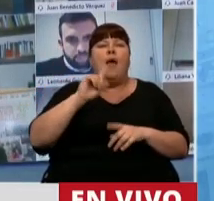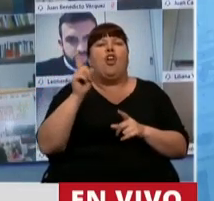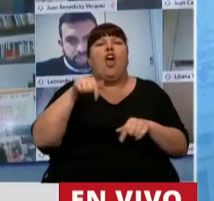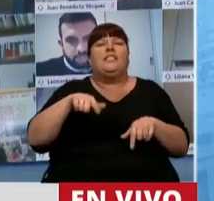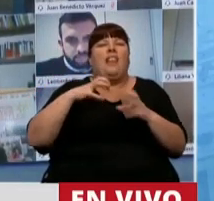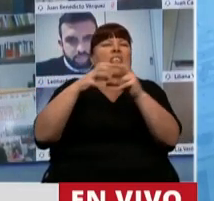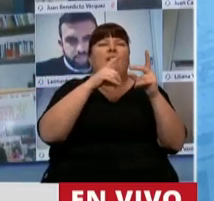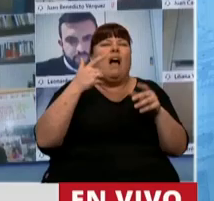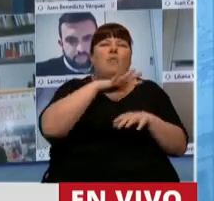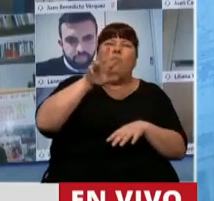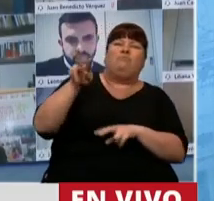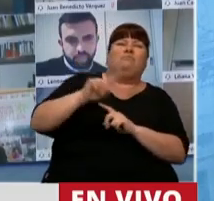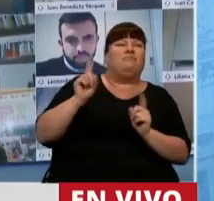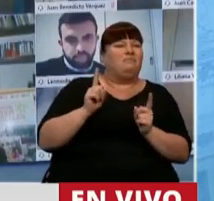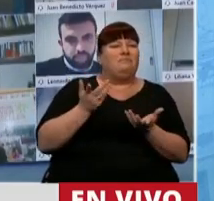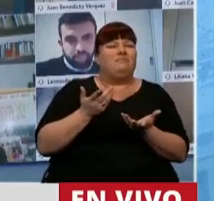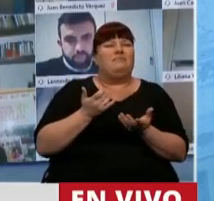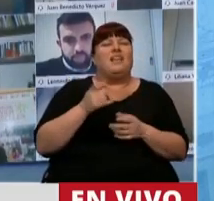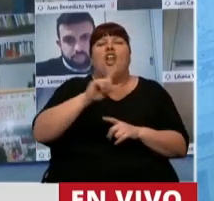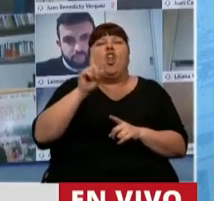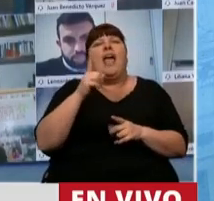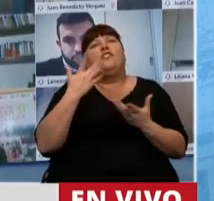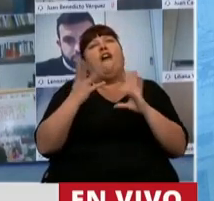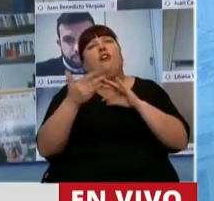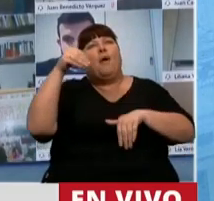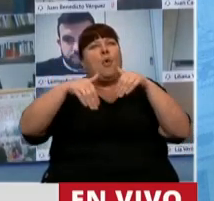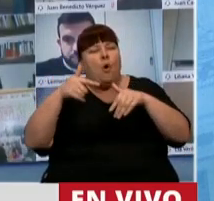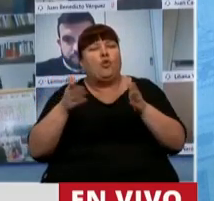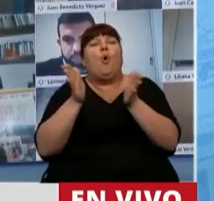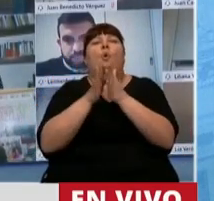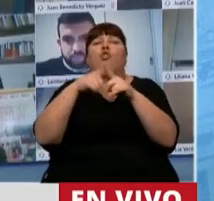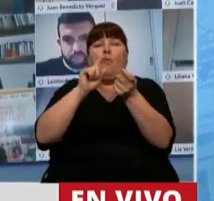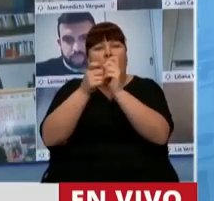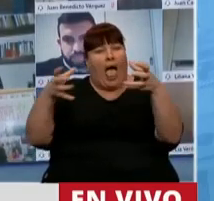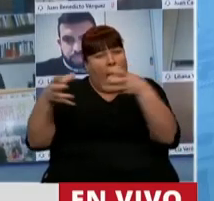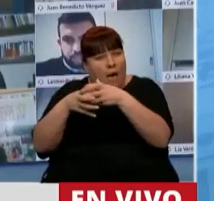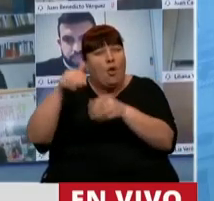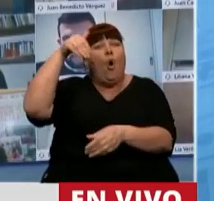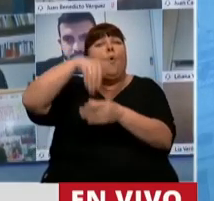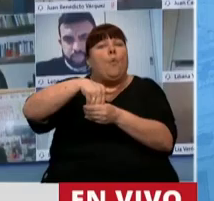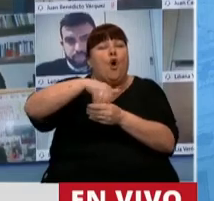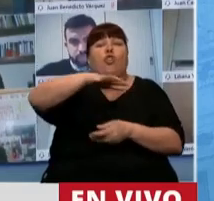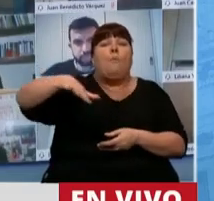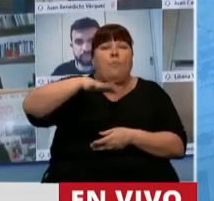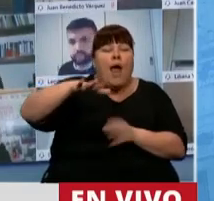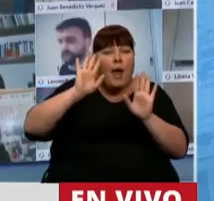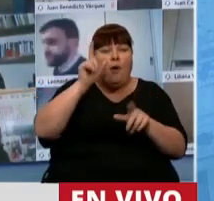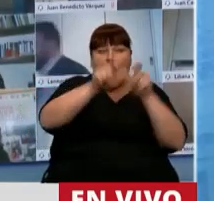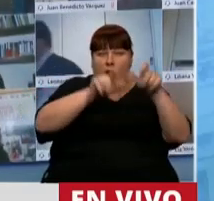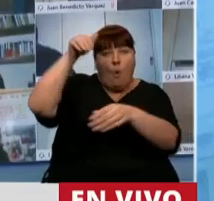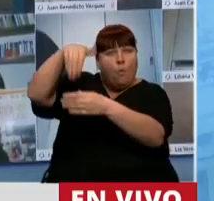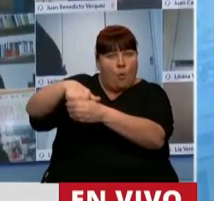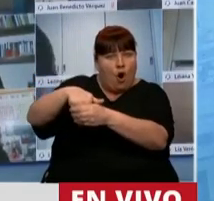para estos debates? Porque ellos ya no son opción electoral. Juntos por el Cambio fue elegido por el pueblo, por el